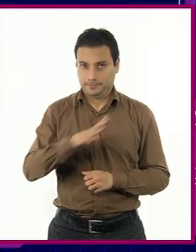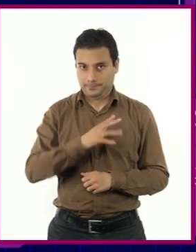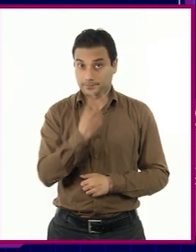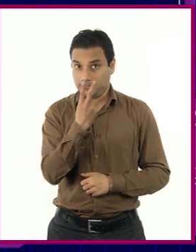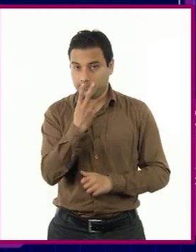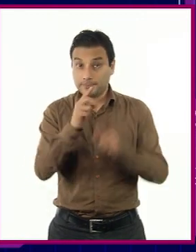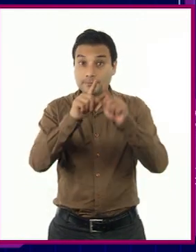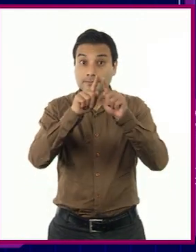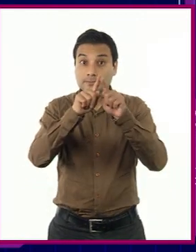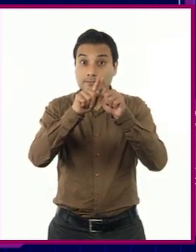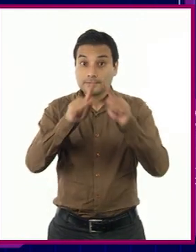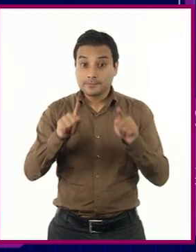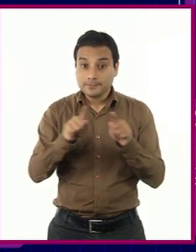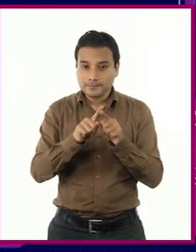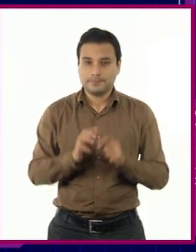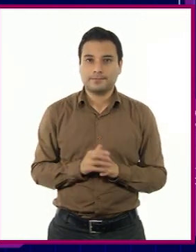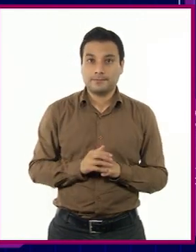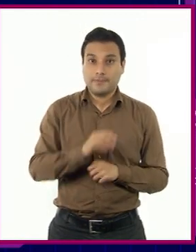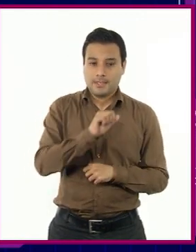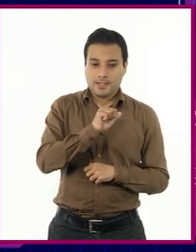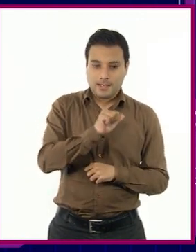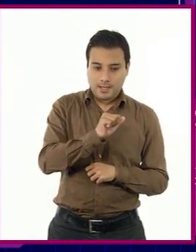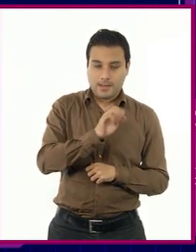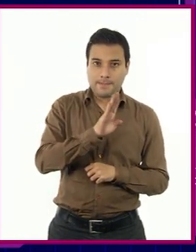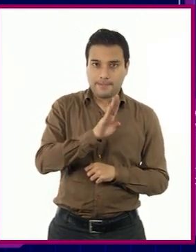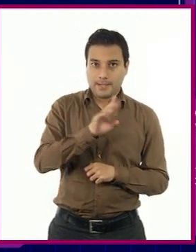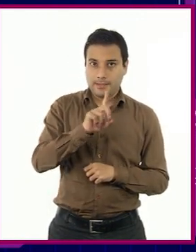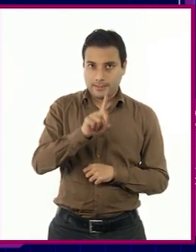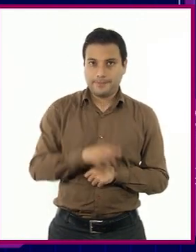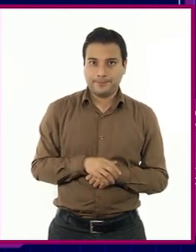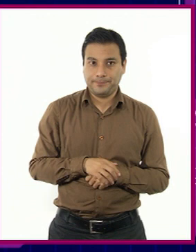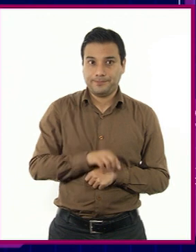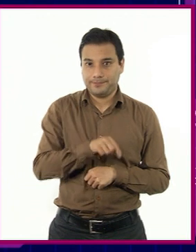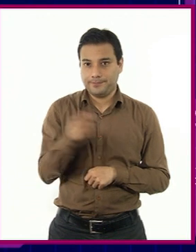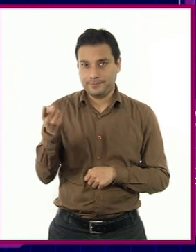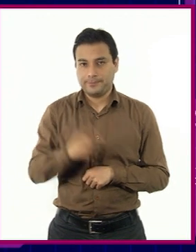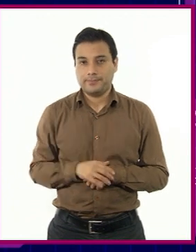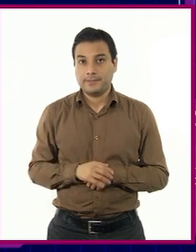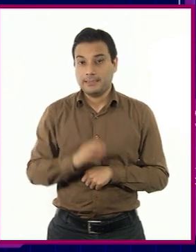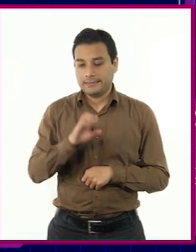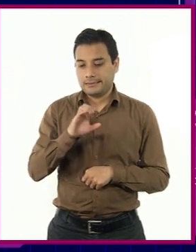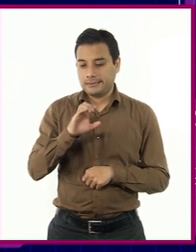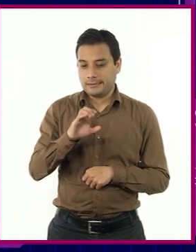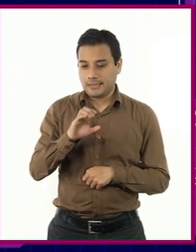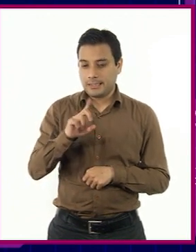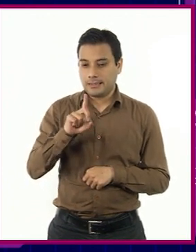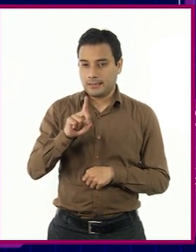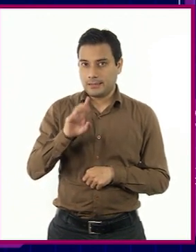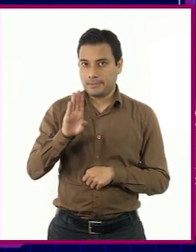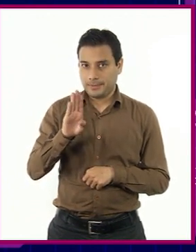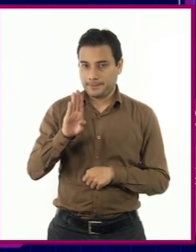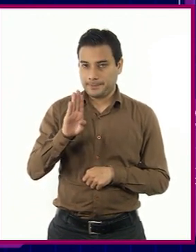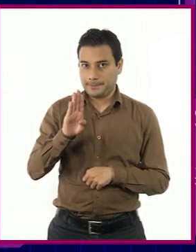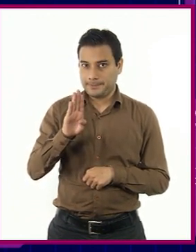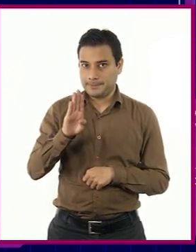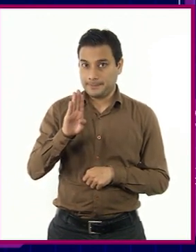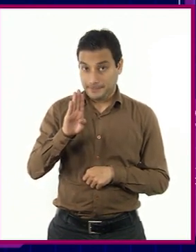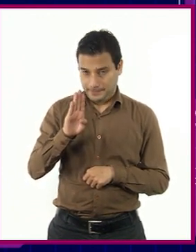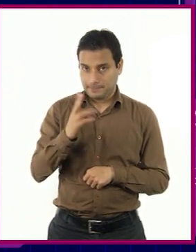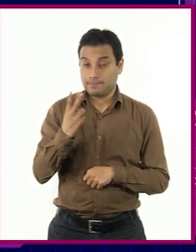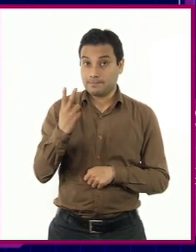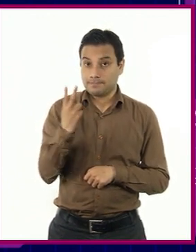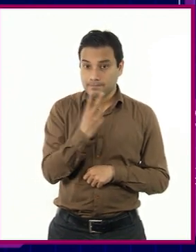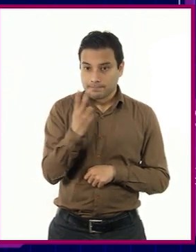triángulos, el triángulo ABD y el triángulo CDB, que son